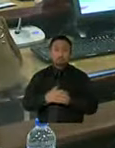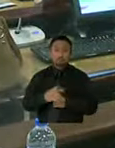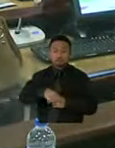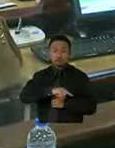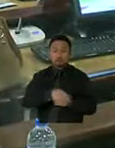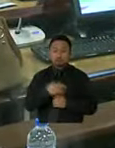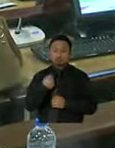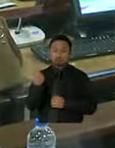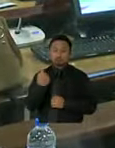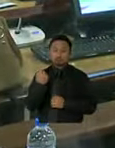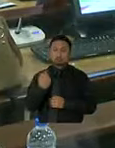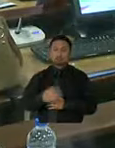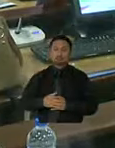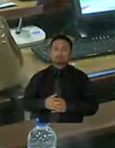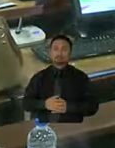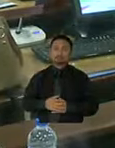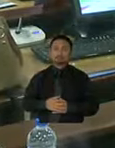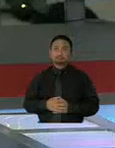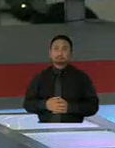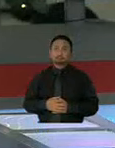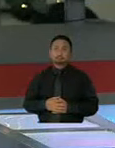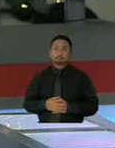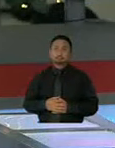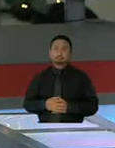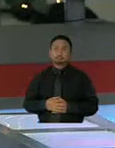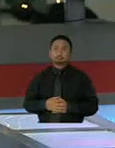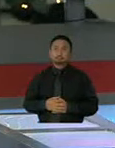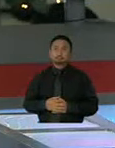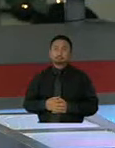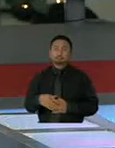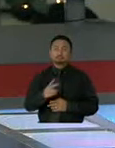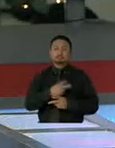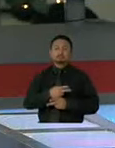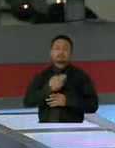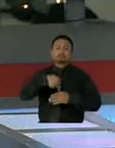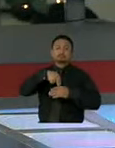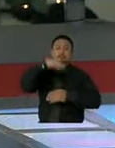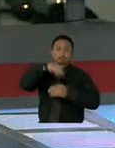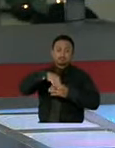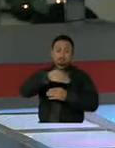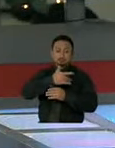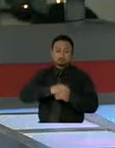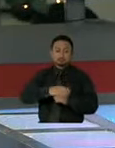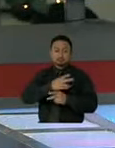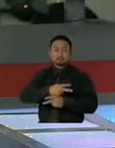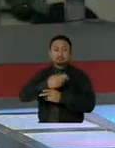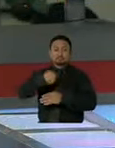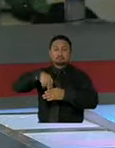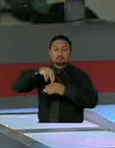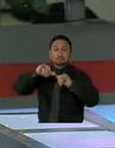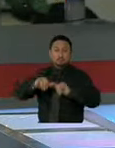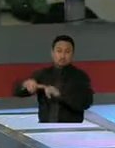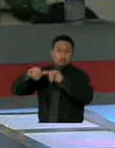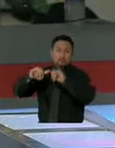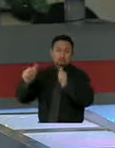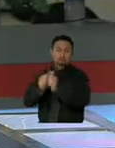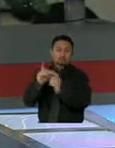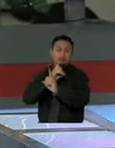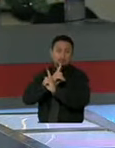en solitario, informó Javier Gallo. El Consejo Nacional Electoral y Consejo Nacional para la Igualdad de